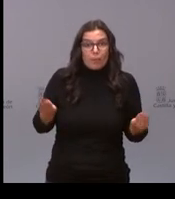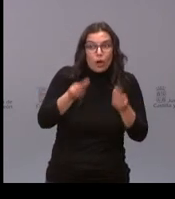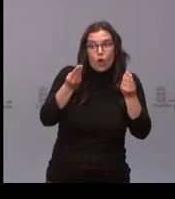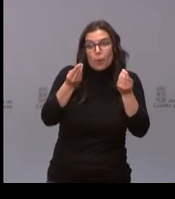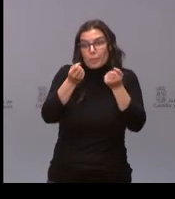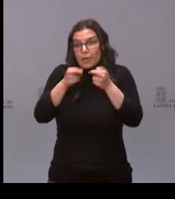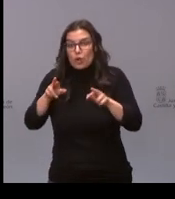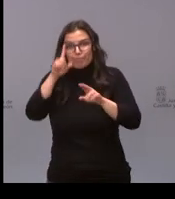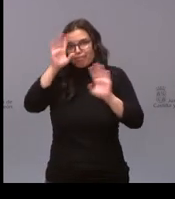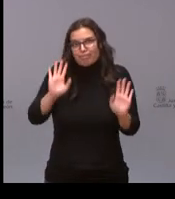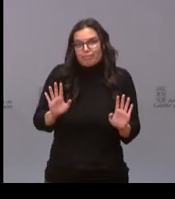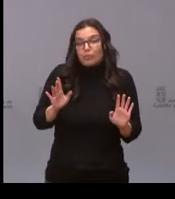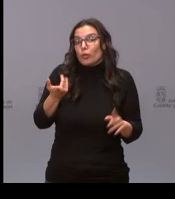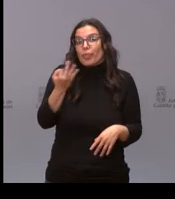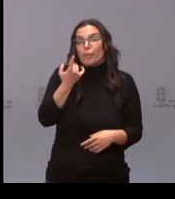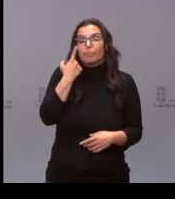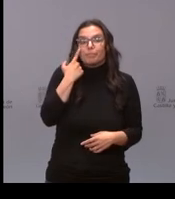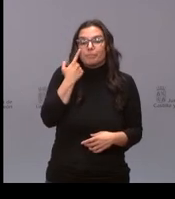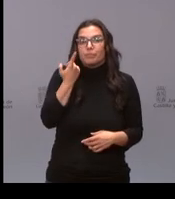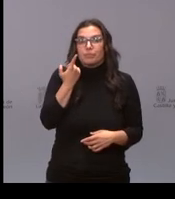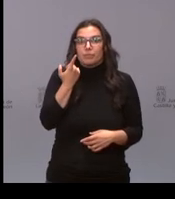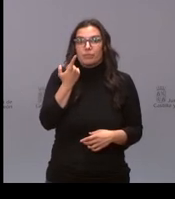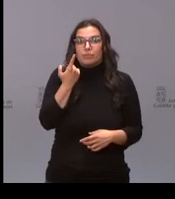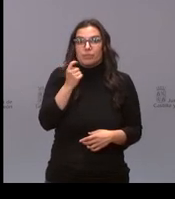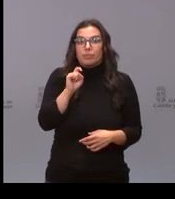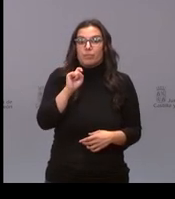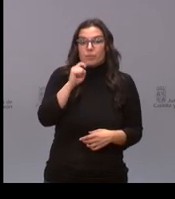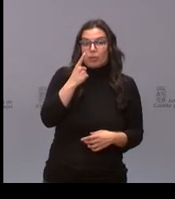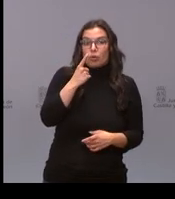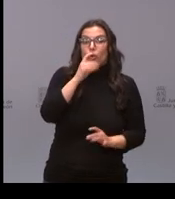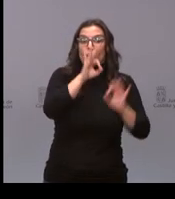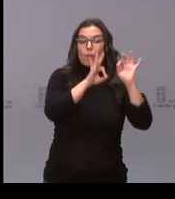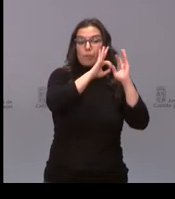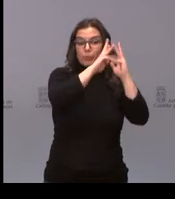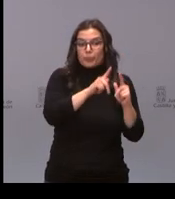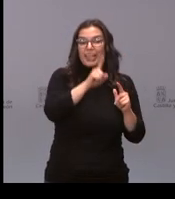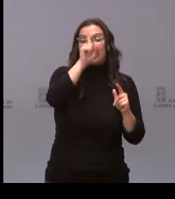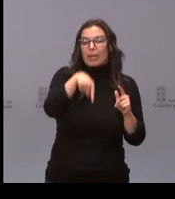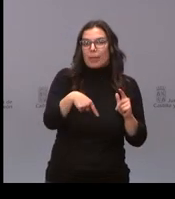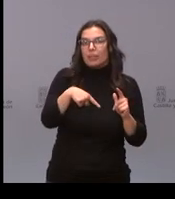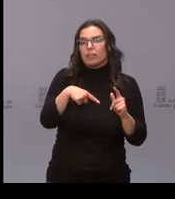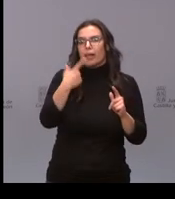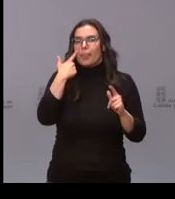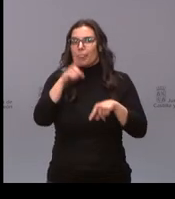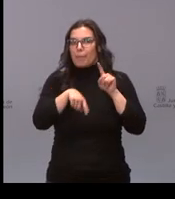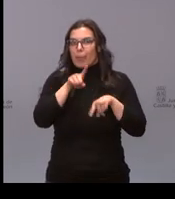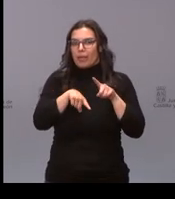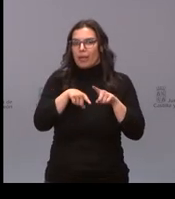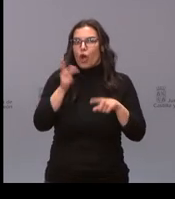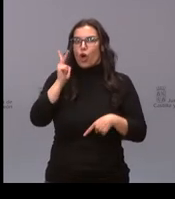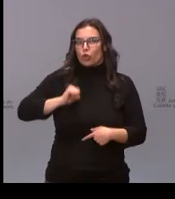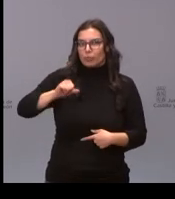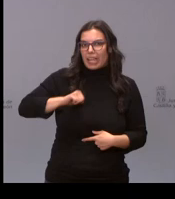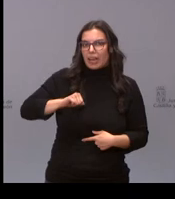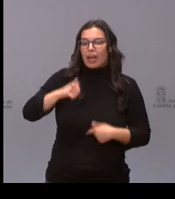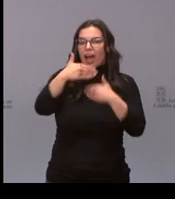y, por tanto, tendremos que tener en cuenta no solo la incidencia, sino también el grado de ocupación de camas en